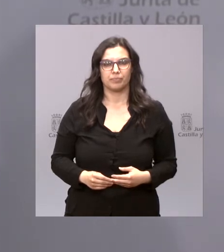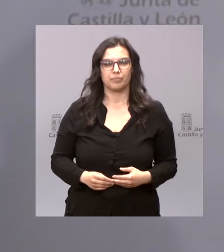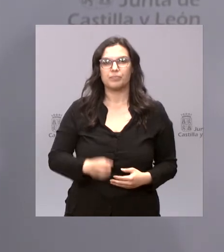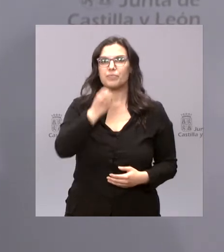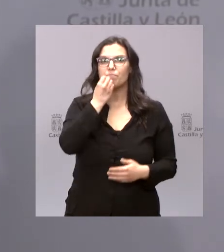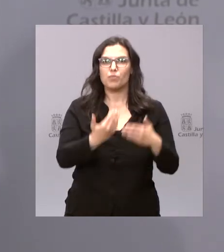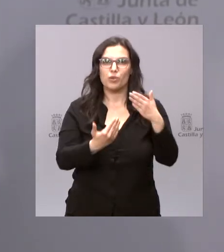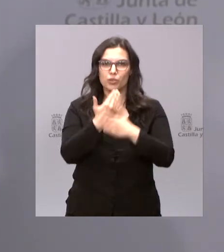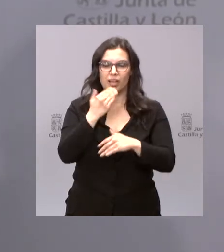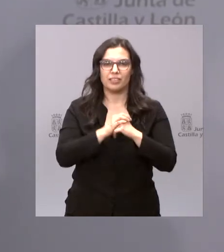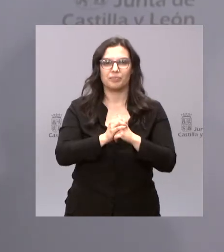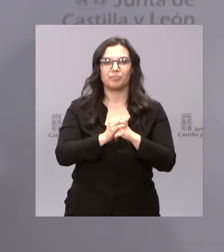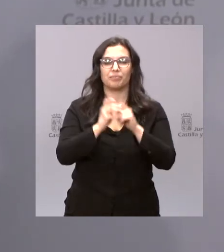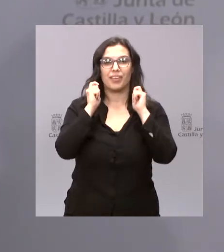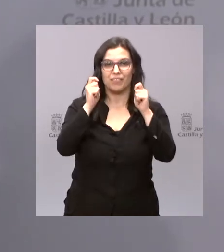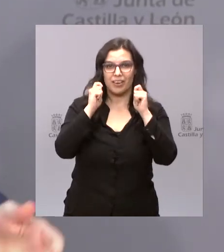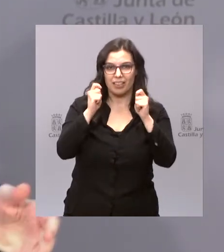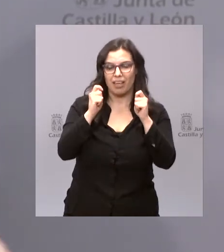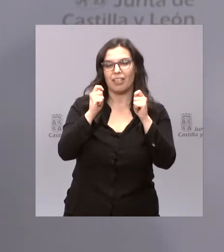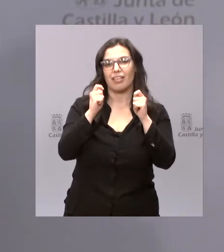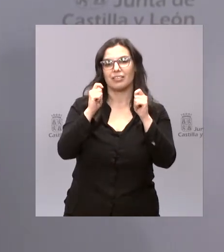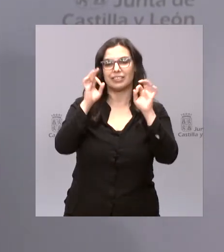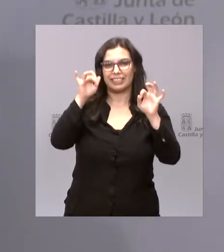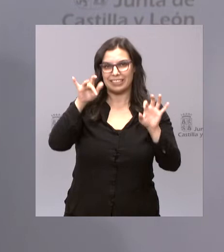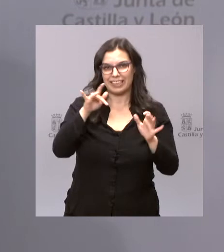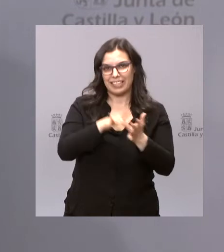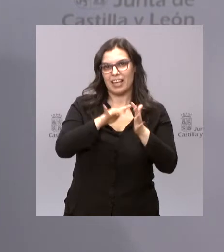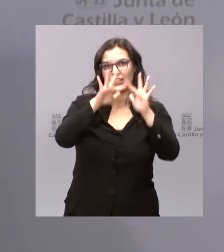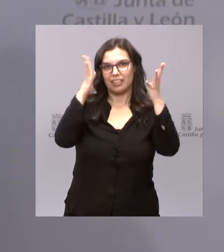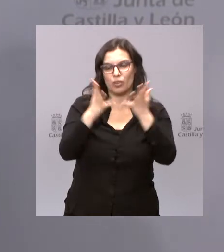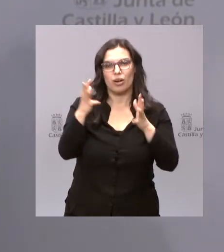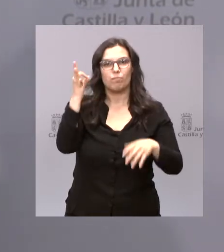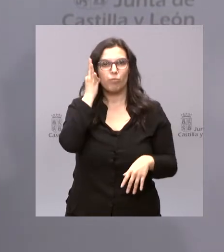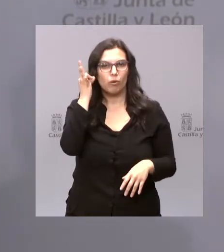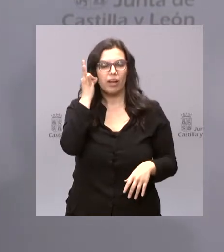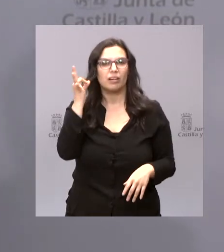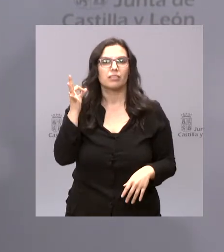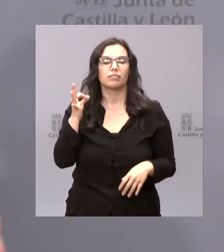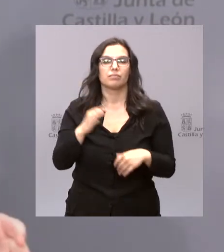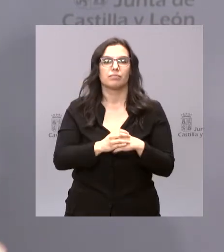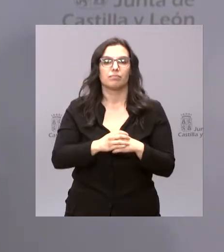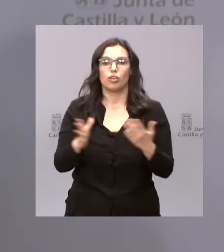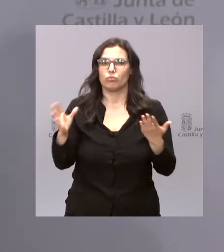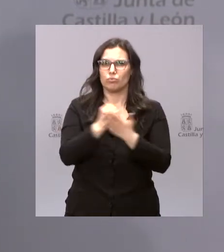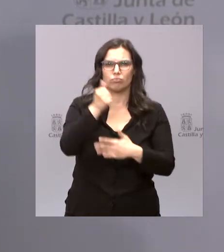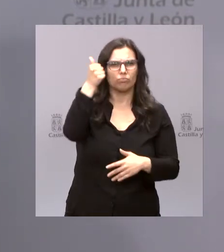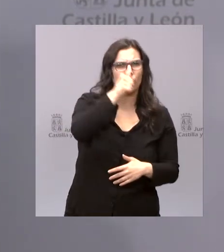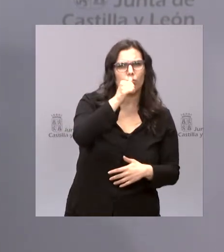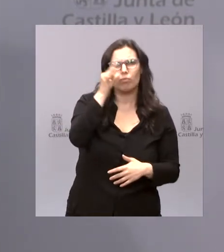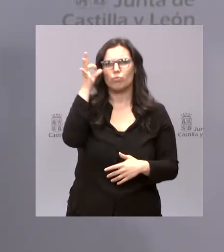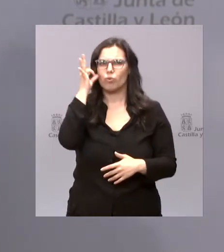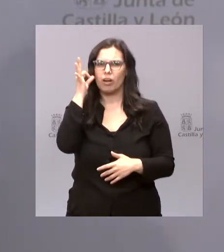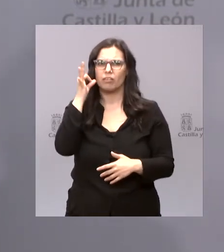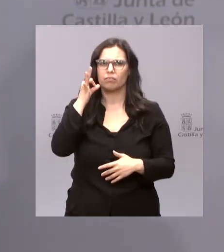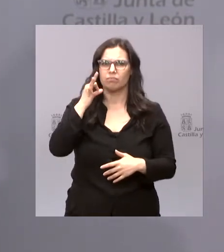Muy buenos días. Muchas felicidades en este Día Internacional de la Mujer, en el que todos, mujeres y hombres,